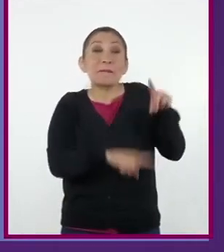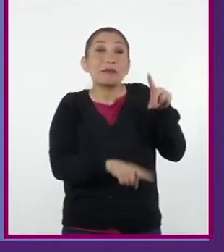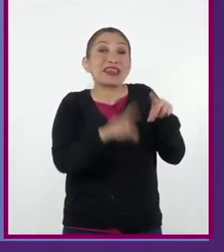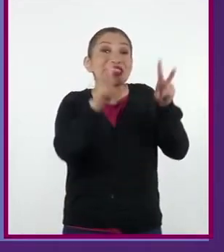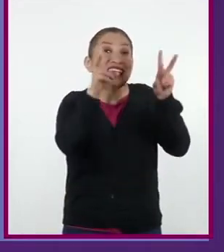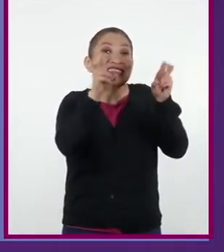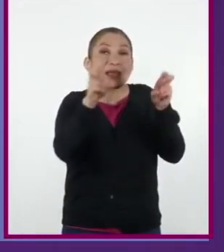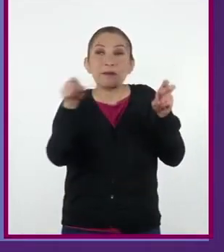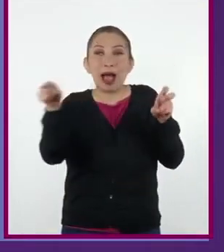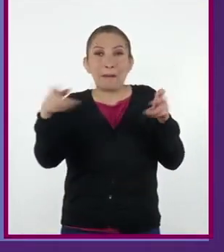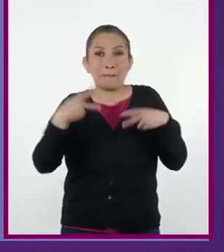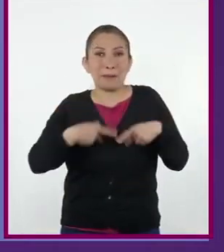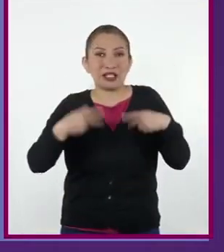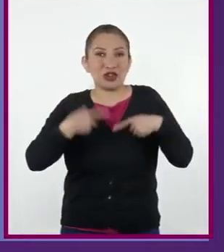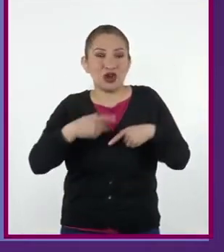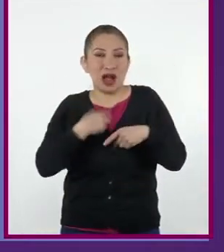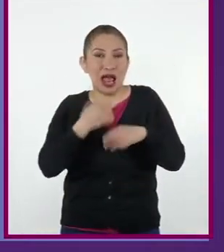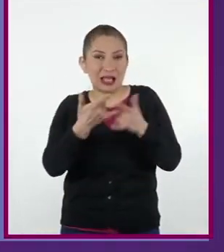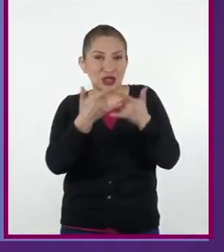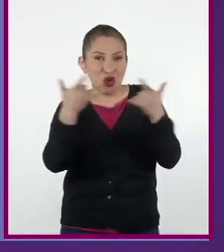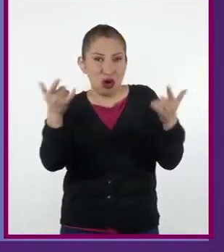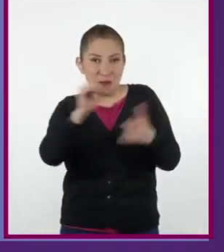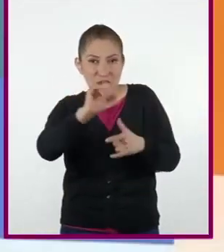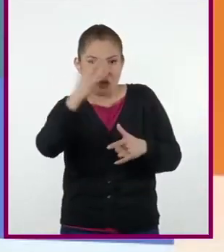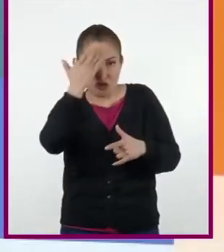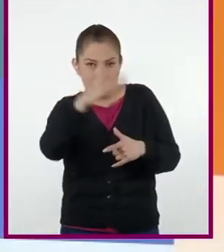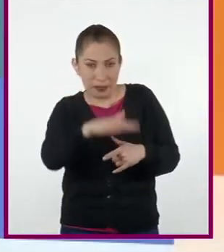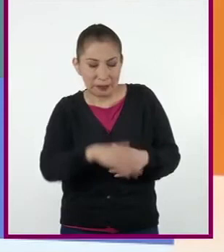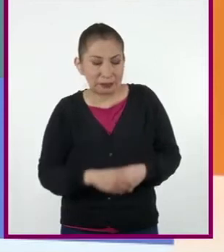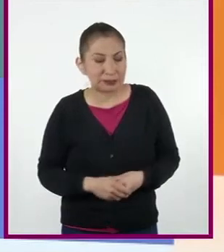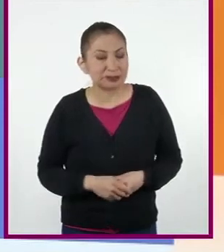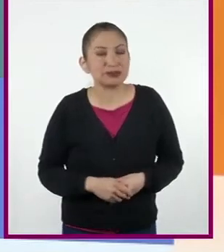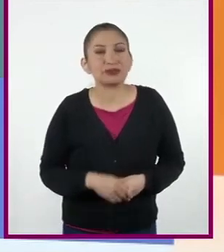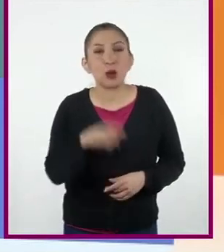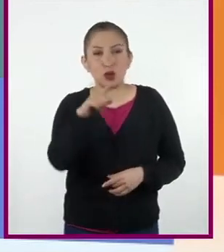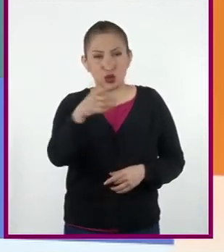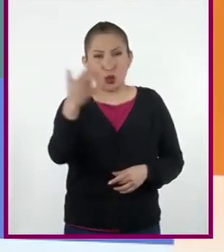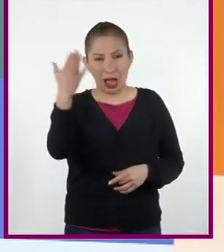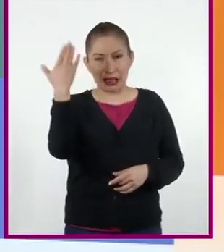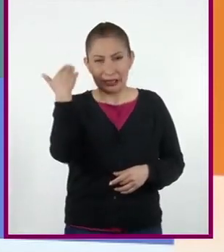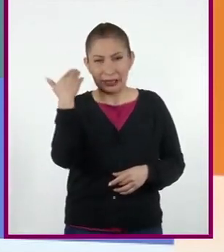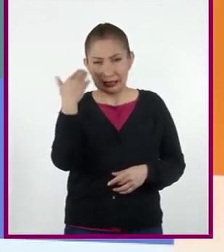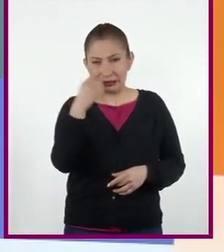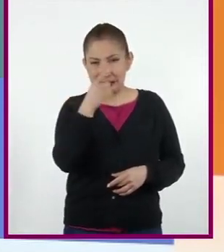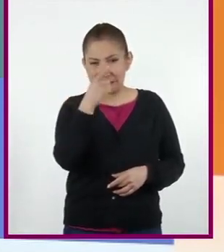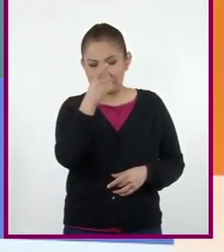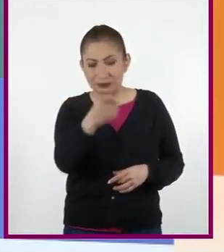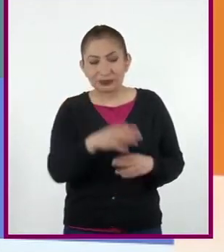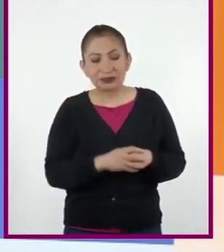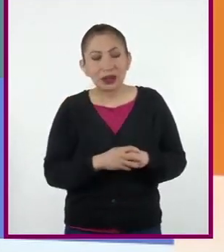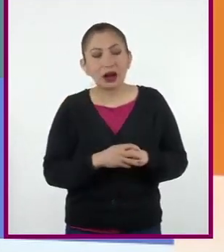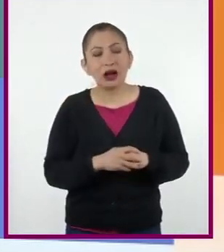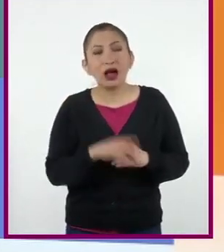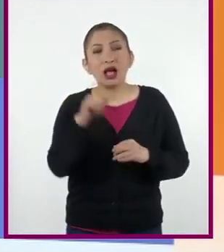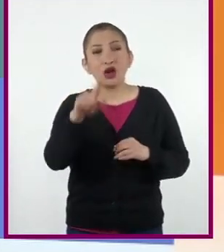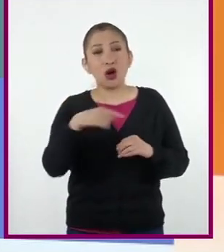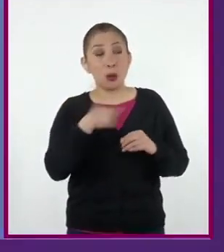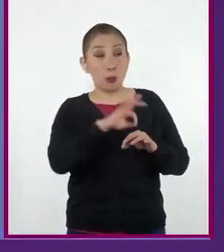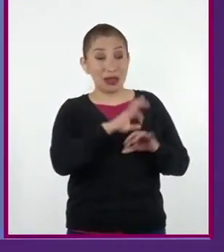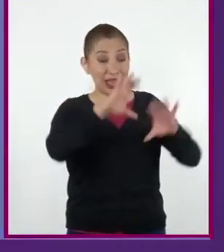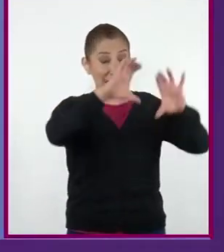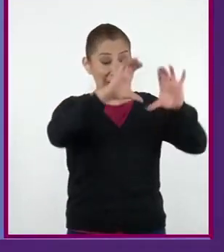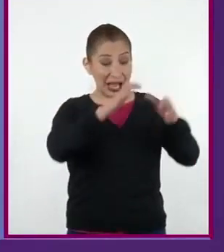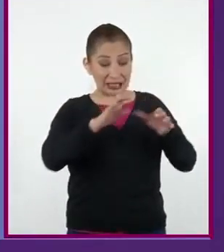tema que esté investigando un historiador. Como les habíamos mencionado, los hechos pueden ser clasificados